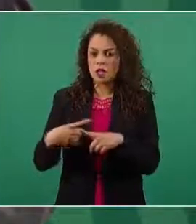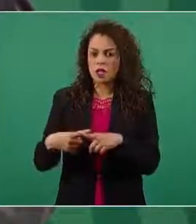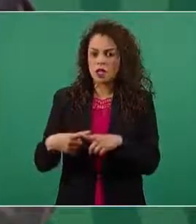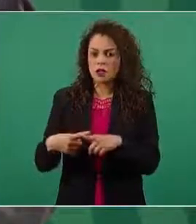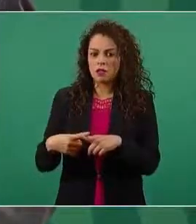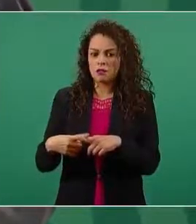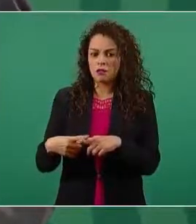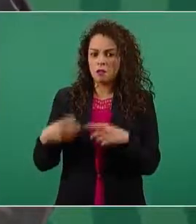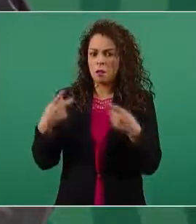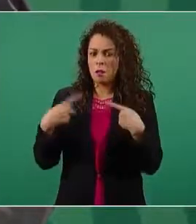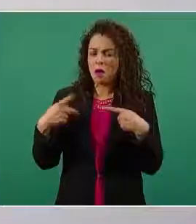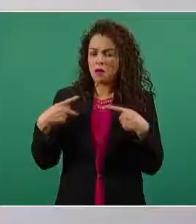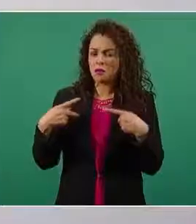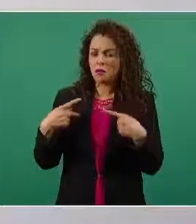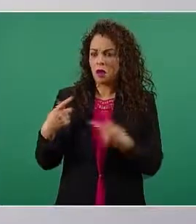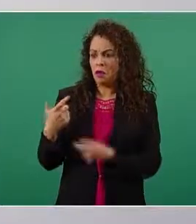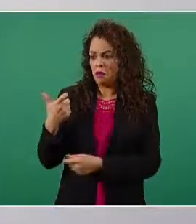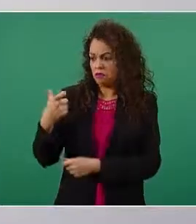potentados, de los influyentes?